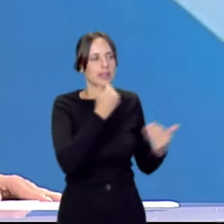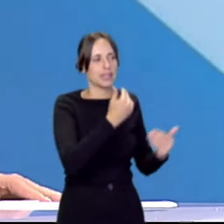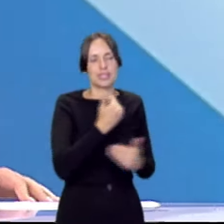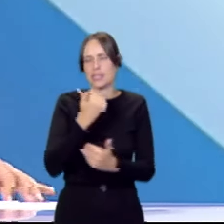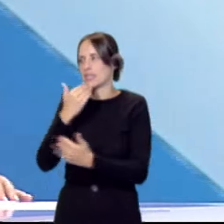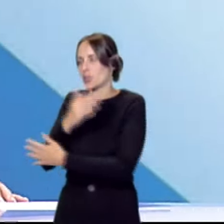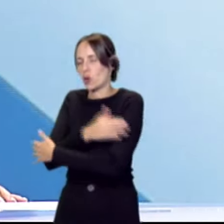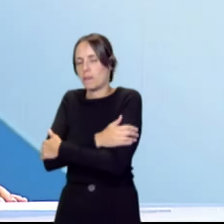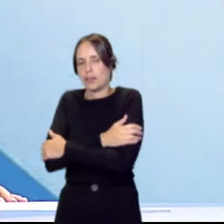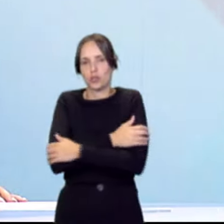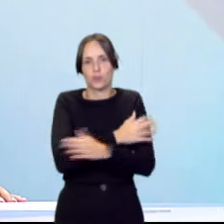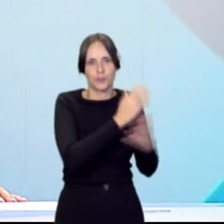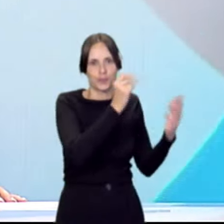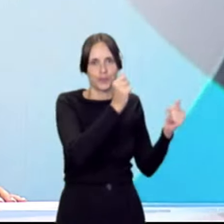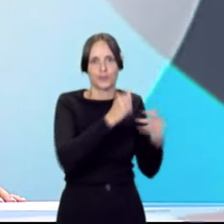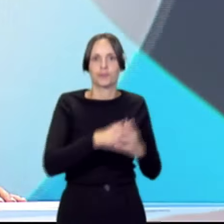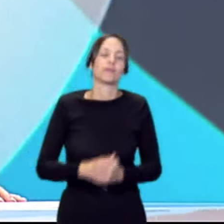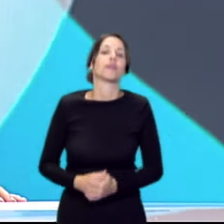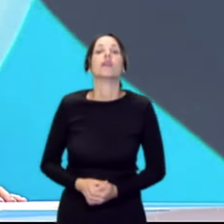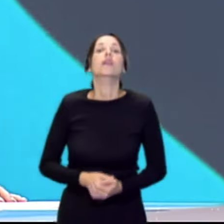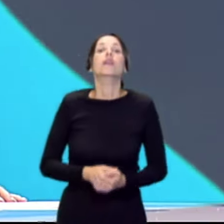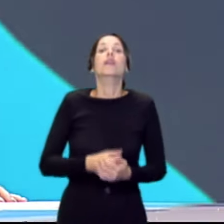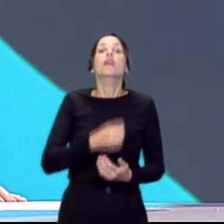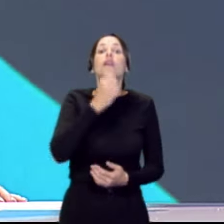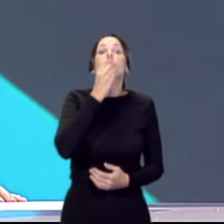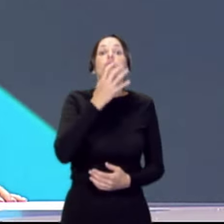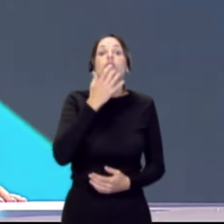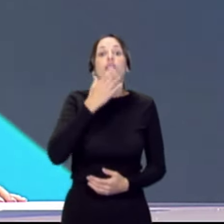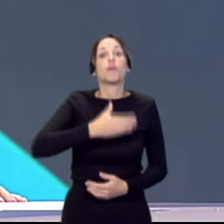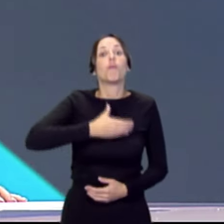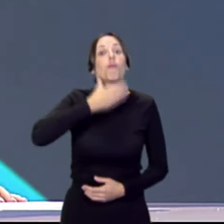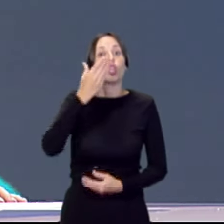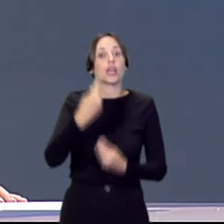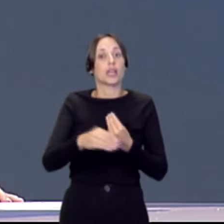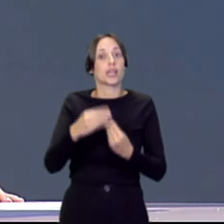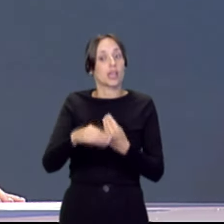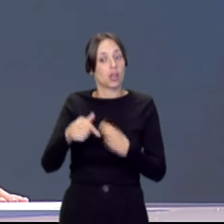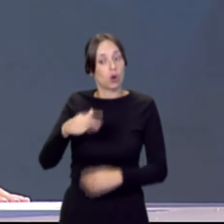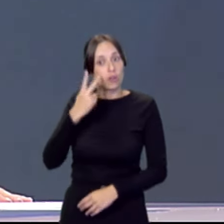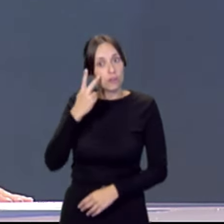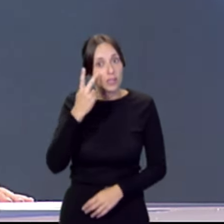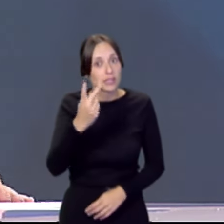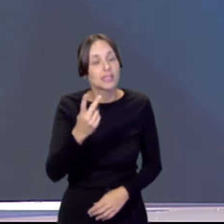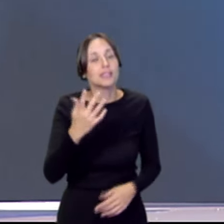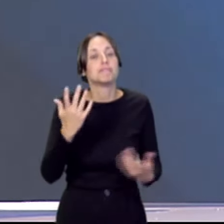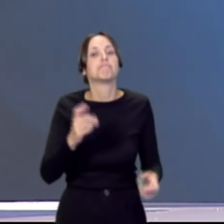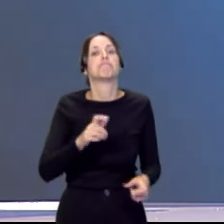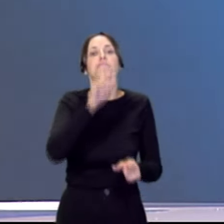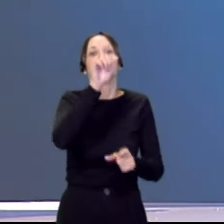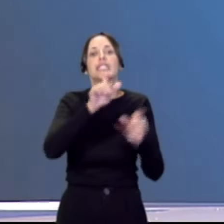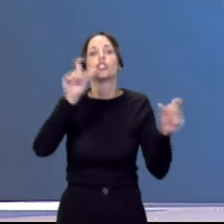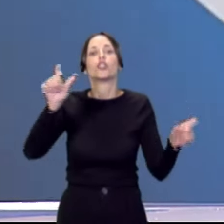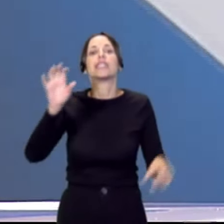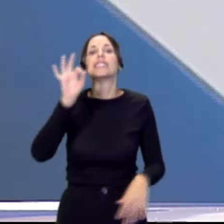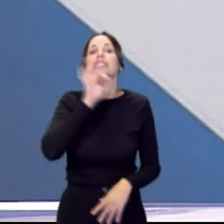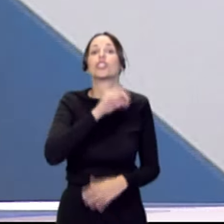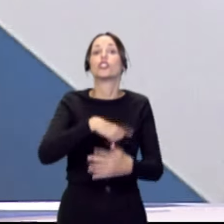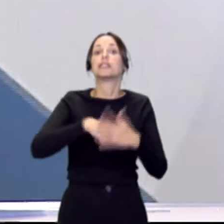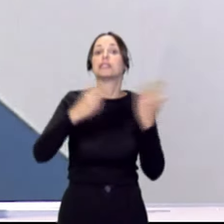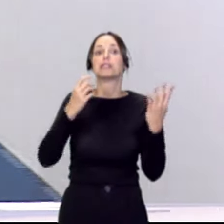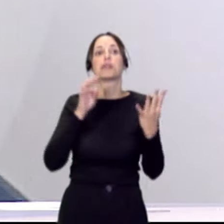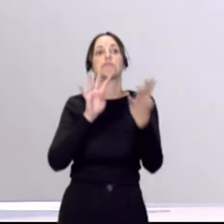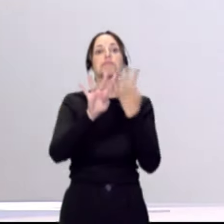Saludos. Bueno, quienes visiten hoy el municipio de Moya, en Gran Canaria, se van a encontrar con personajes del siglo XVI en plena